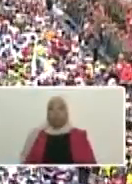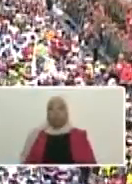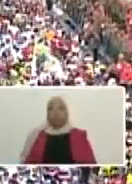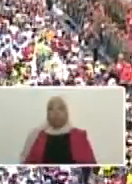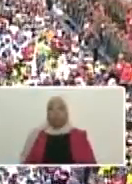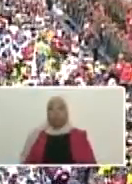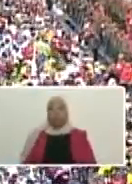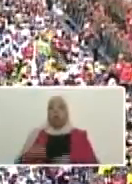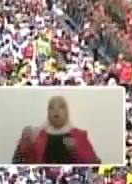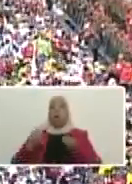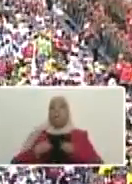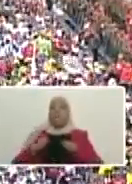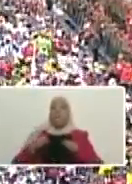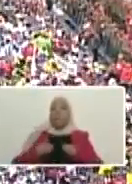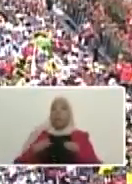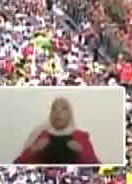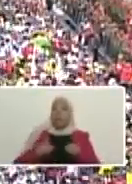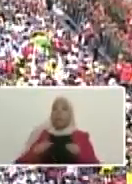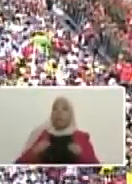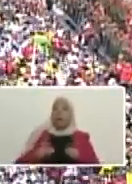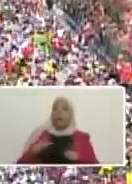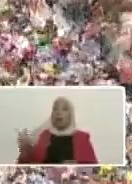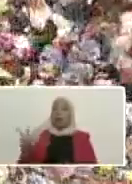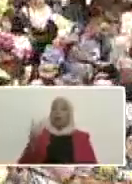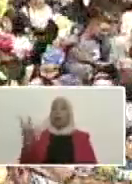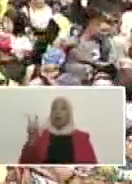¡Que viva!